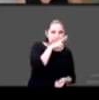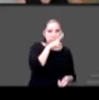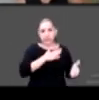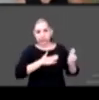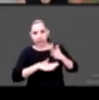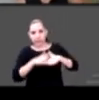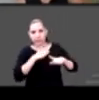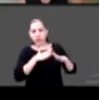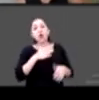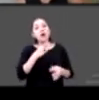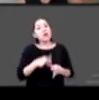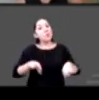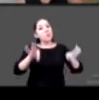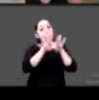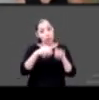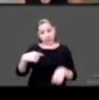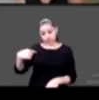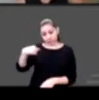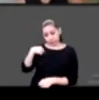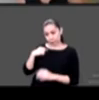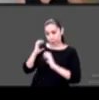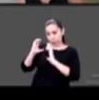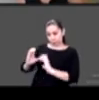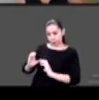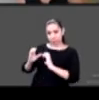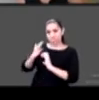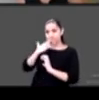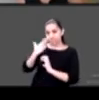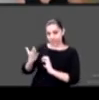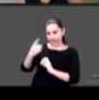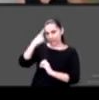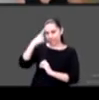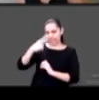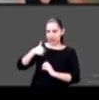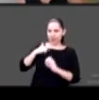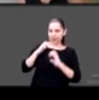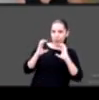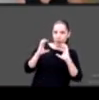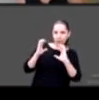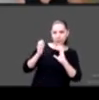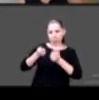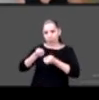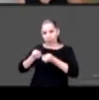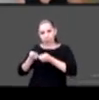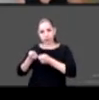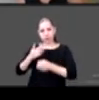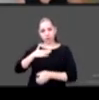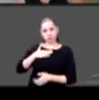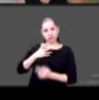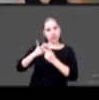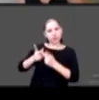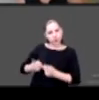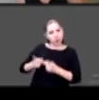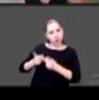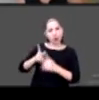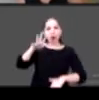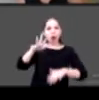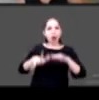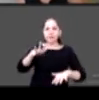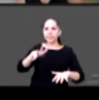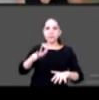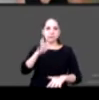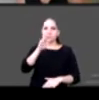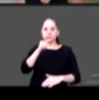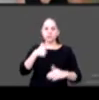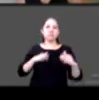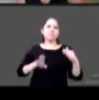sentir que nos sobrepasa. La frustración puede crecer, nuestra tolerancia bajar y cada vez ser más reactivos ante las situaciones